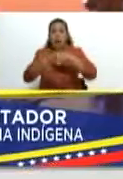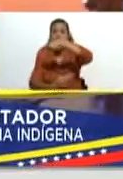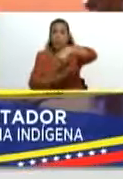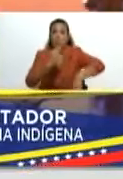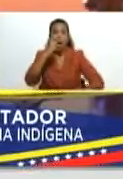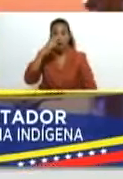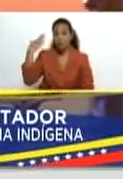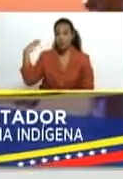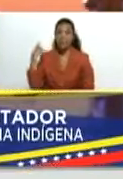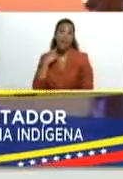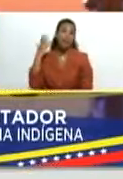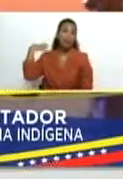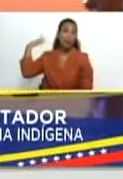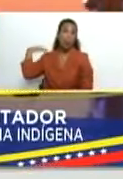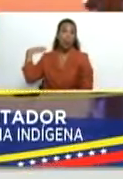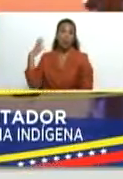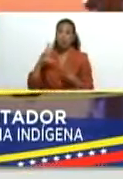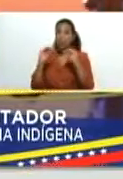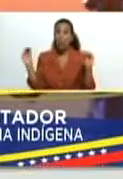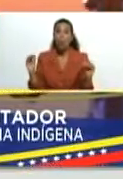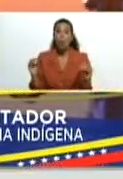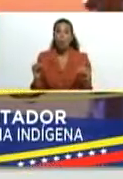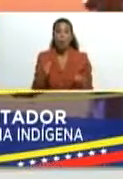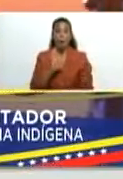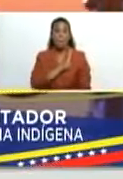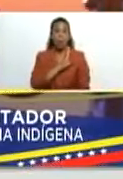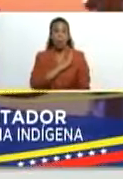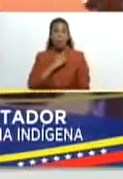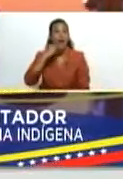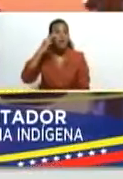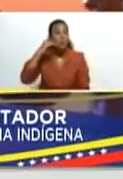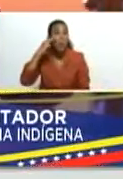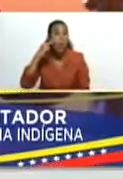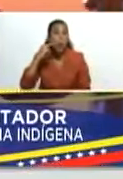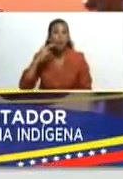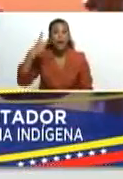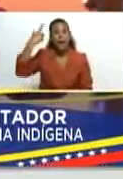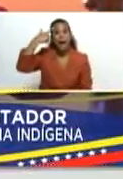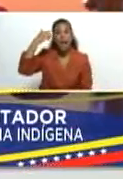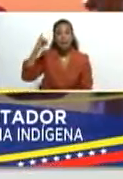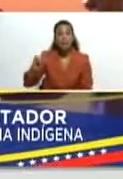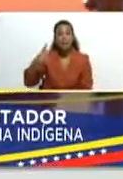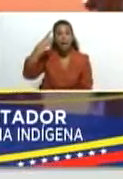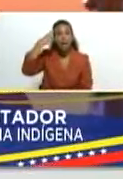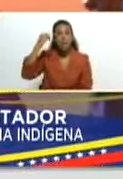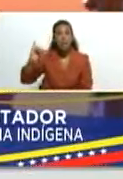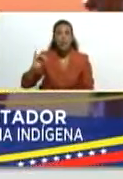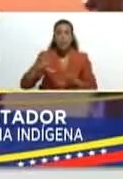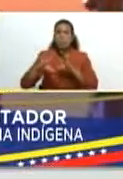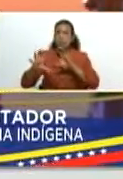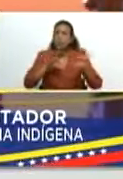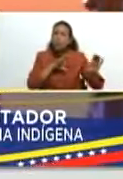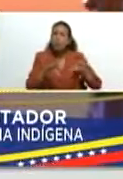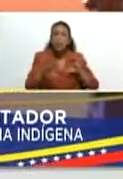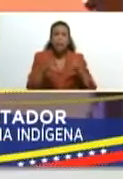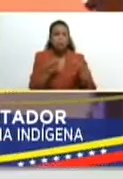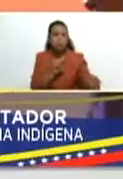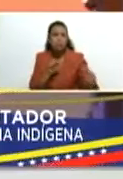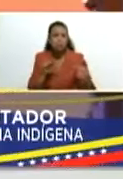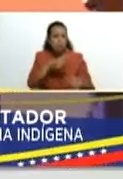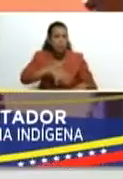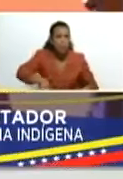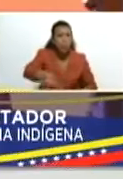para entonces. Eran todos mantuanos. Y fueron a Haití y tuvieron grandes diferencias porque vieron en